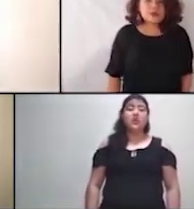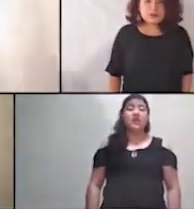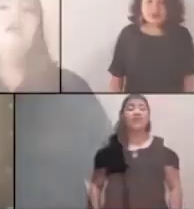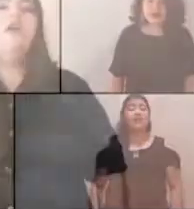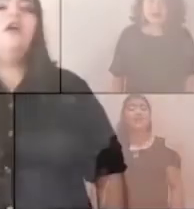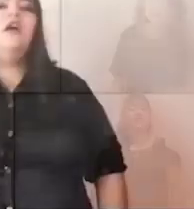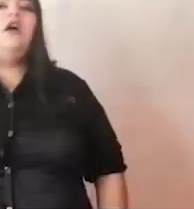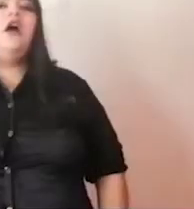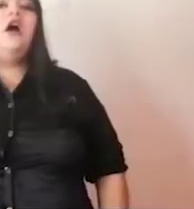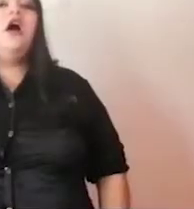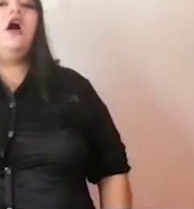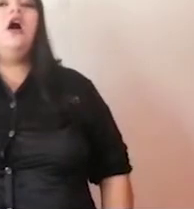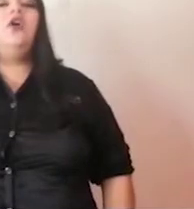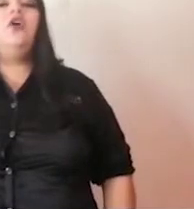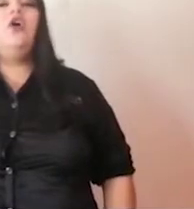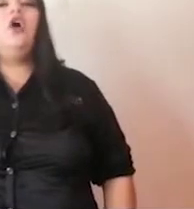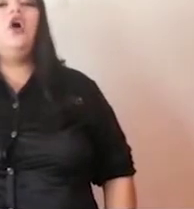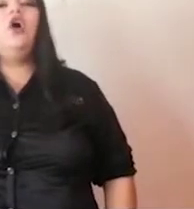el mío